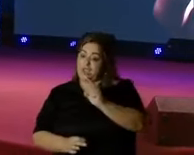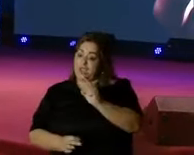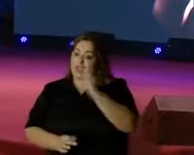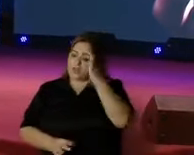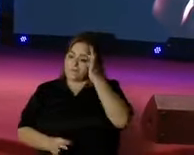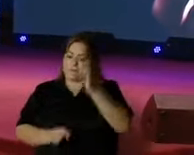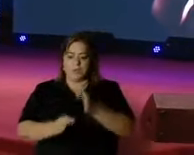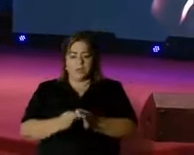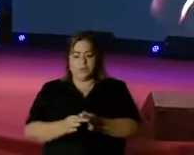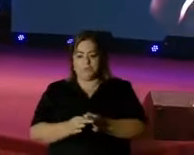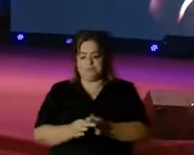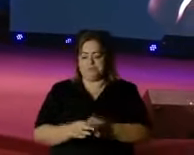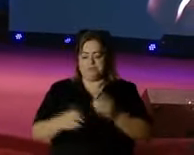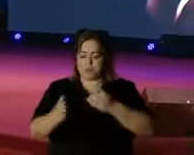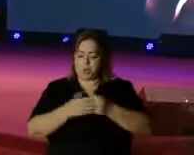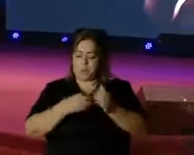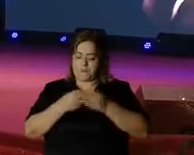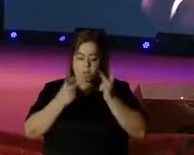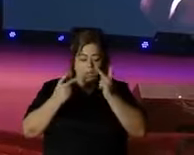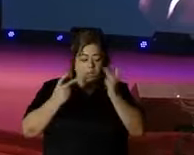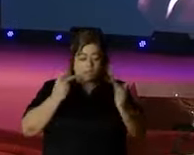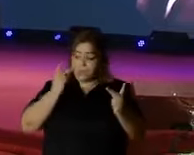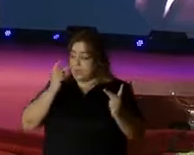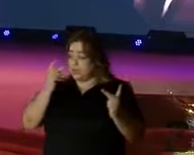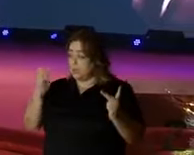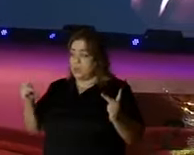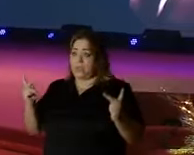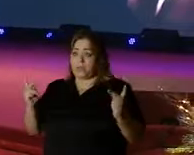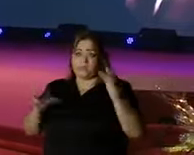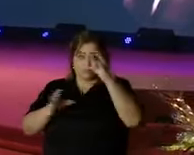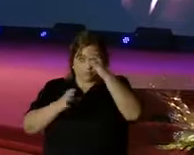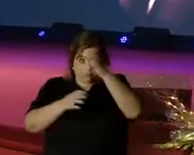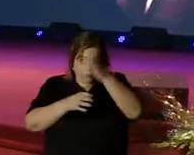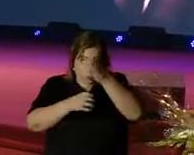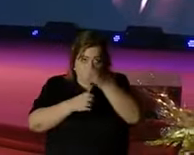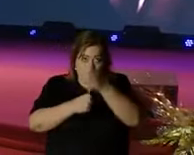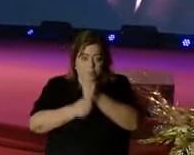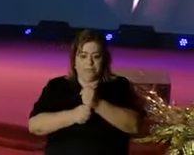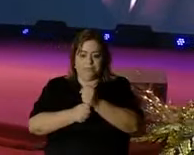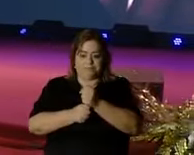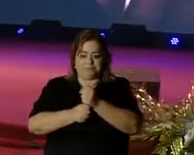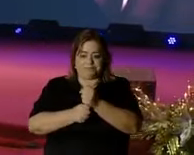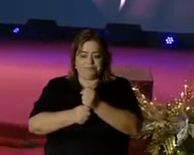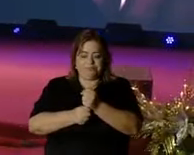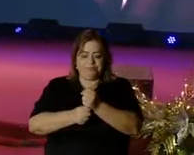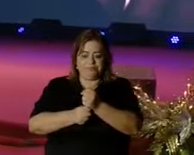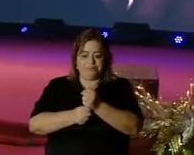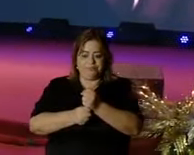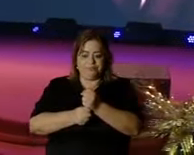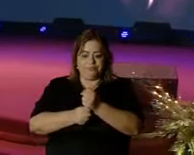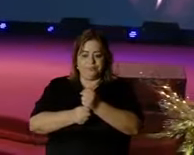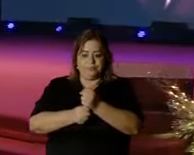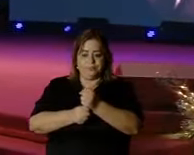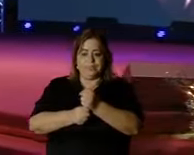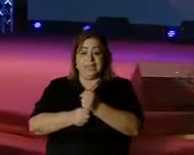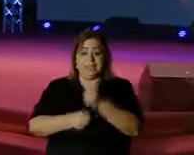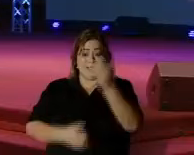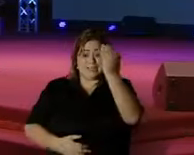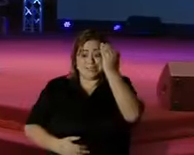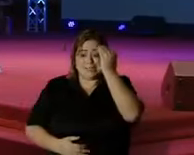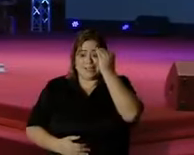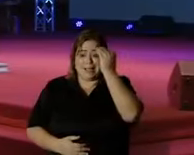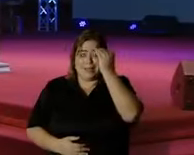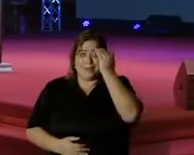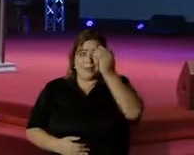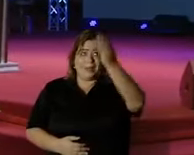cree lo que no se ve. Confía en el que tú no ves. Y entiende que ese le